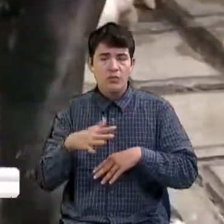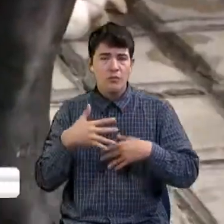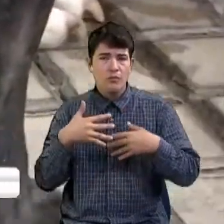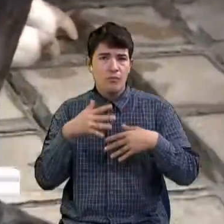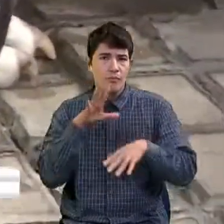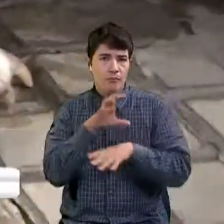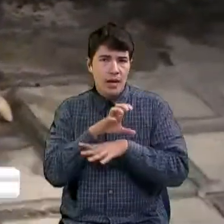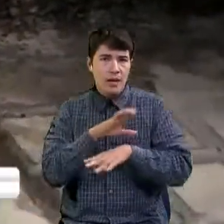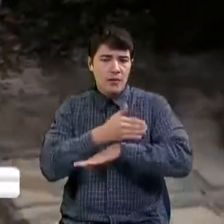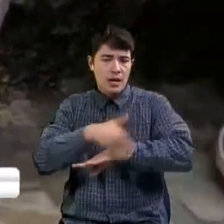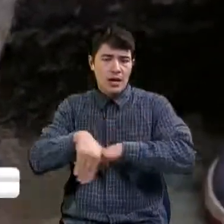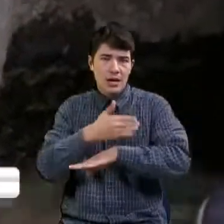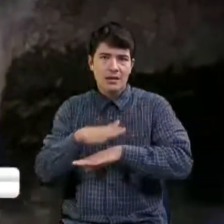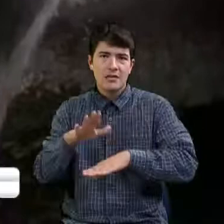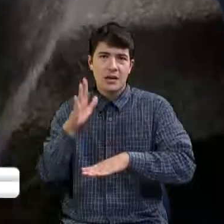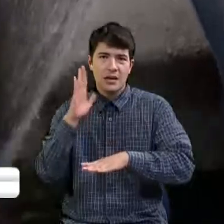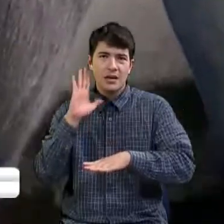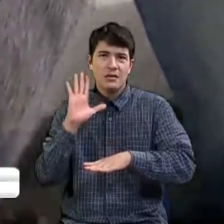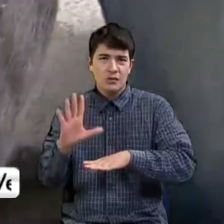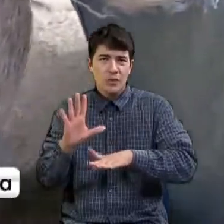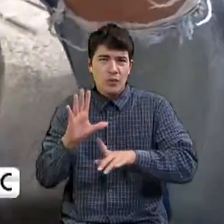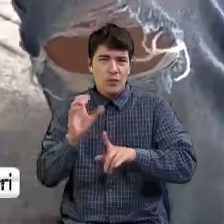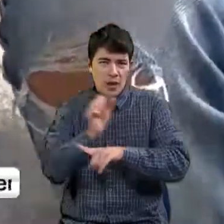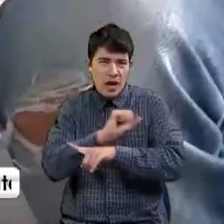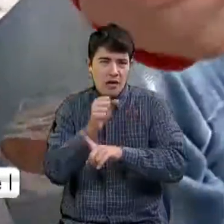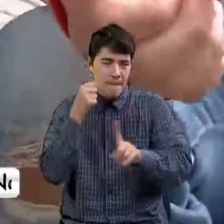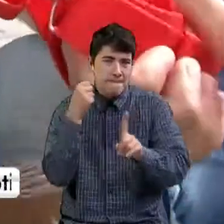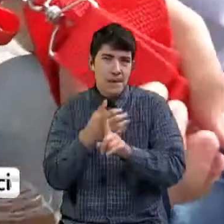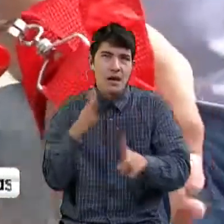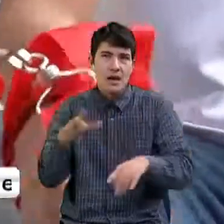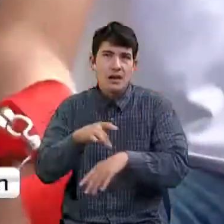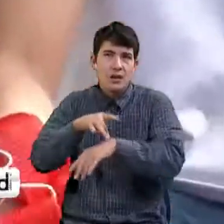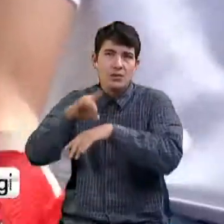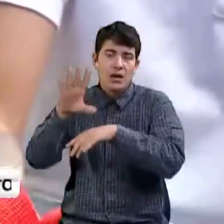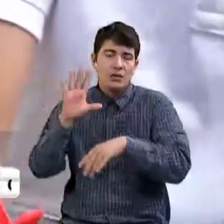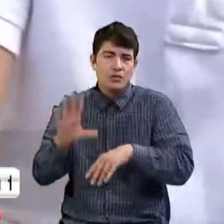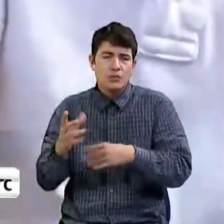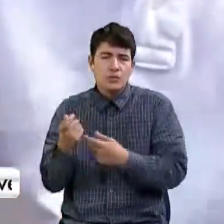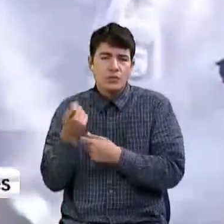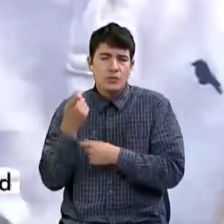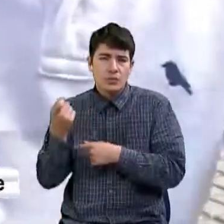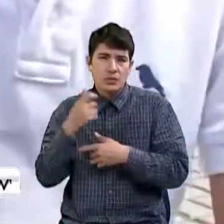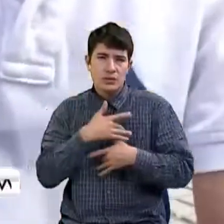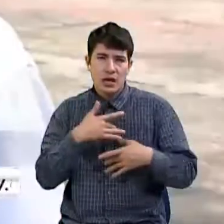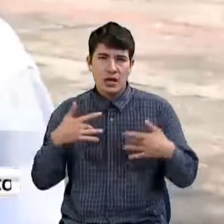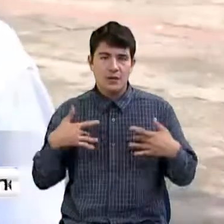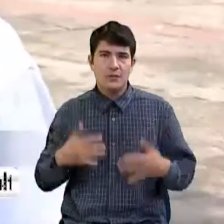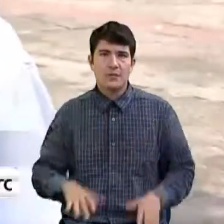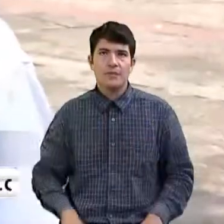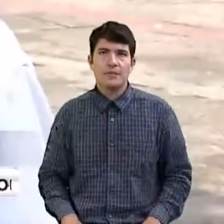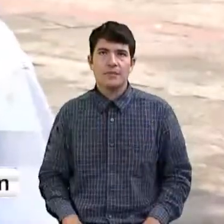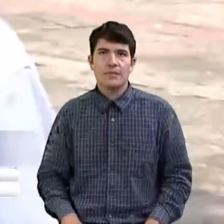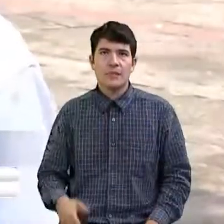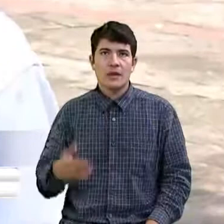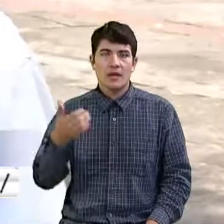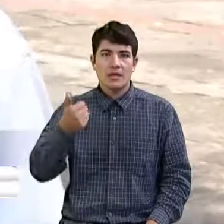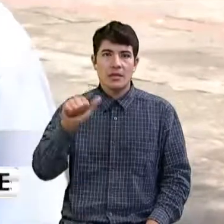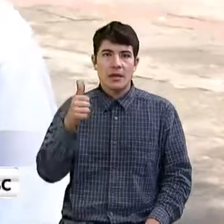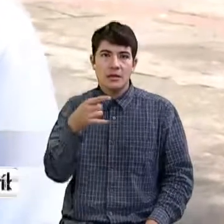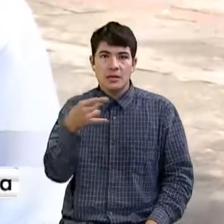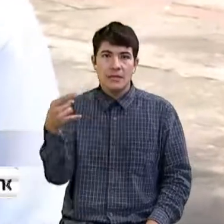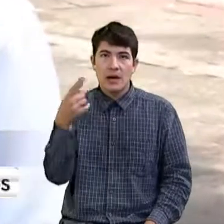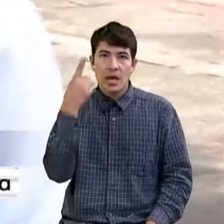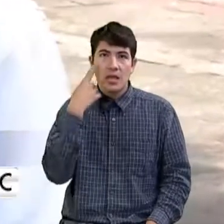fue atropellado por un vehículo fantasma, dejándolo en delicado estado de salud. Ando el 10 de marzo, un día de